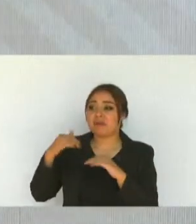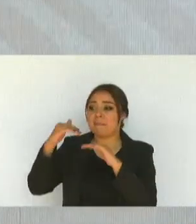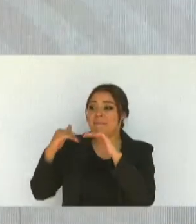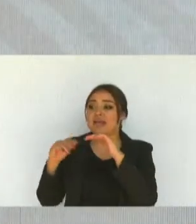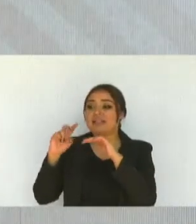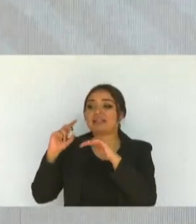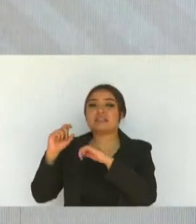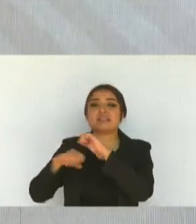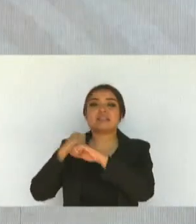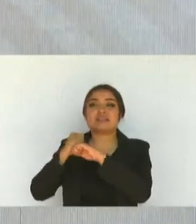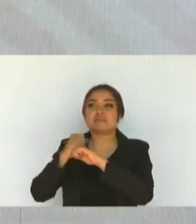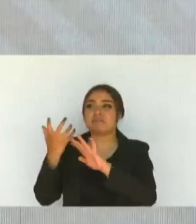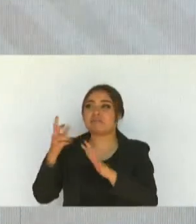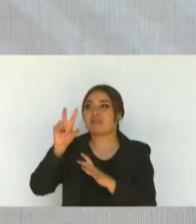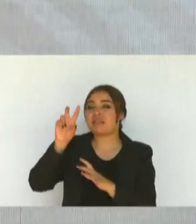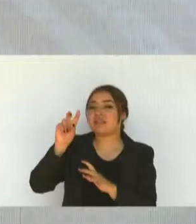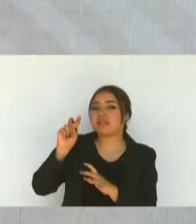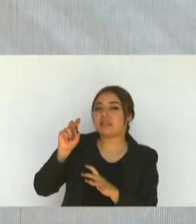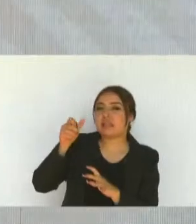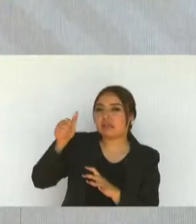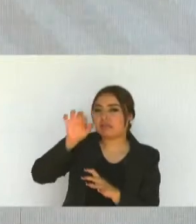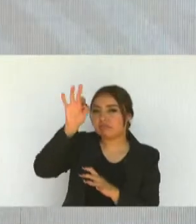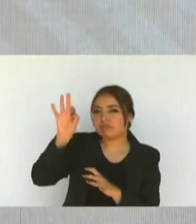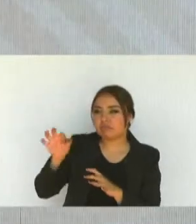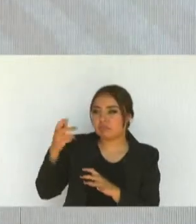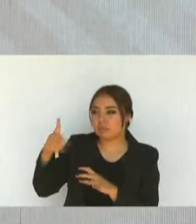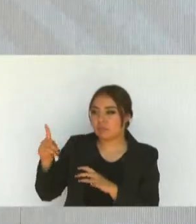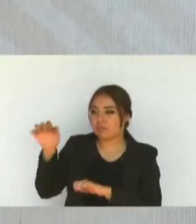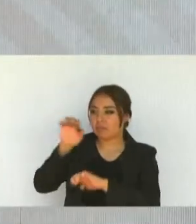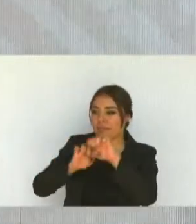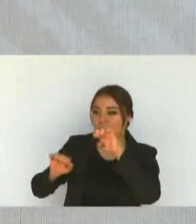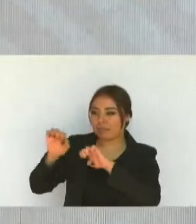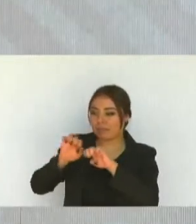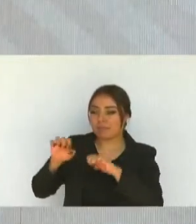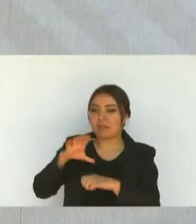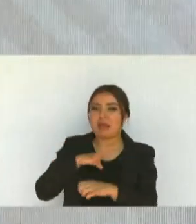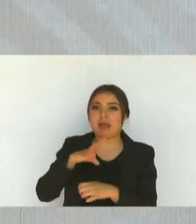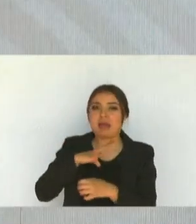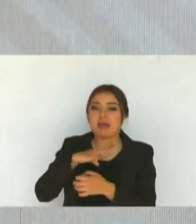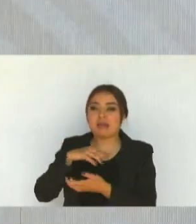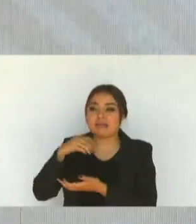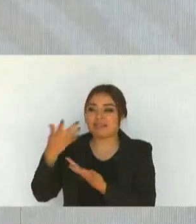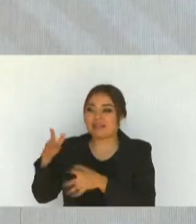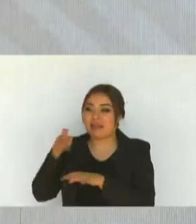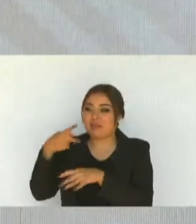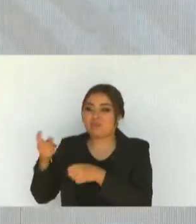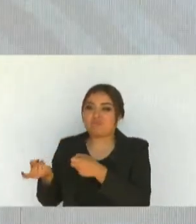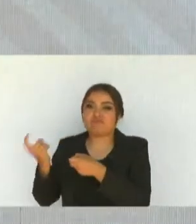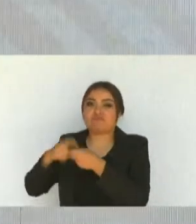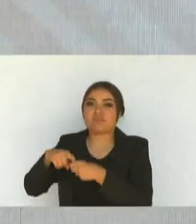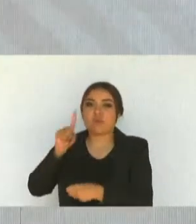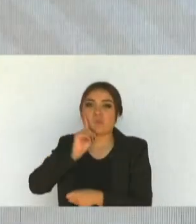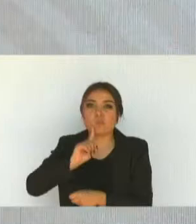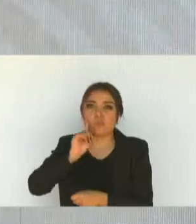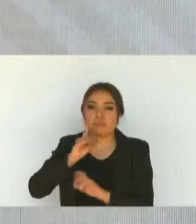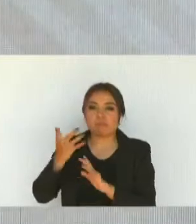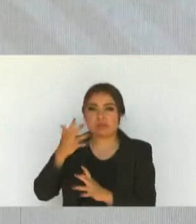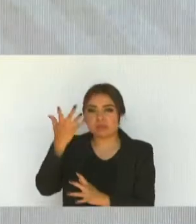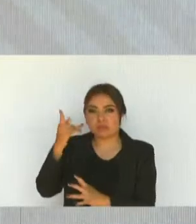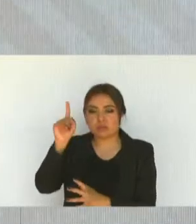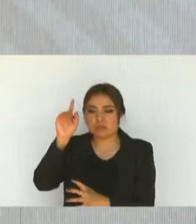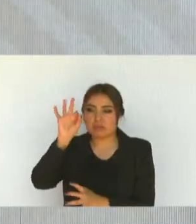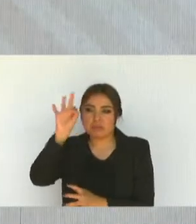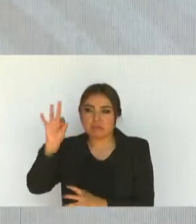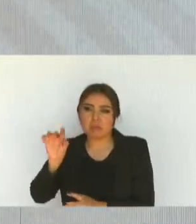y el 36% de los empleos registrados ante el IMSS están ocupados por mujeres y más del 50% de las